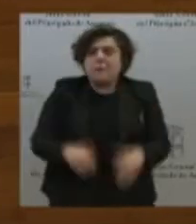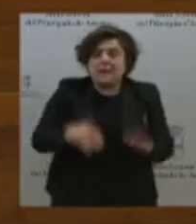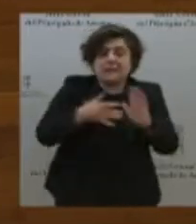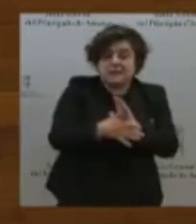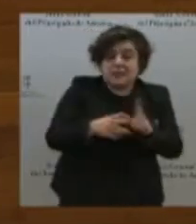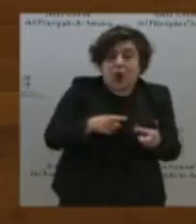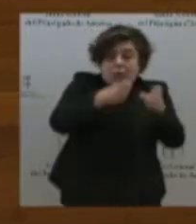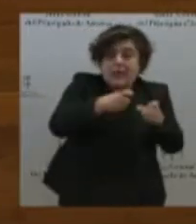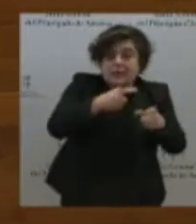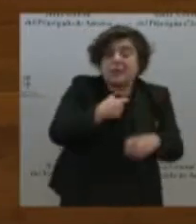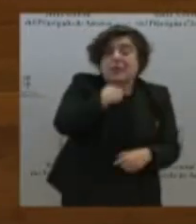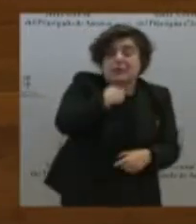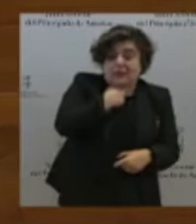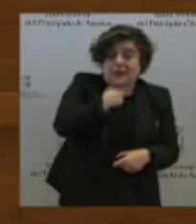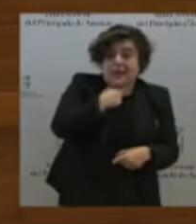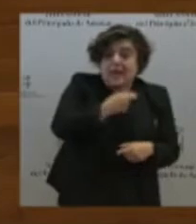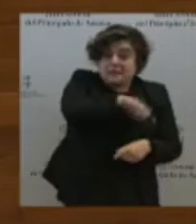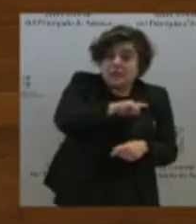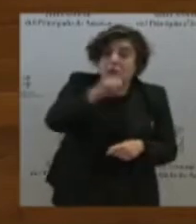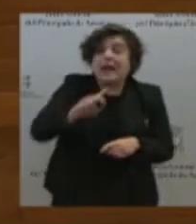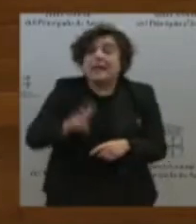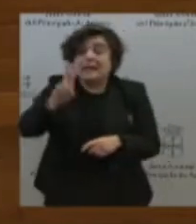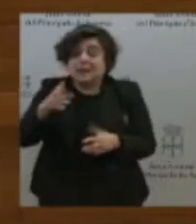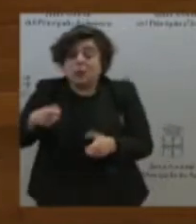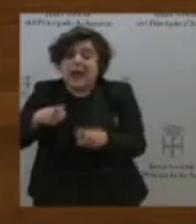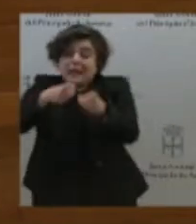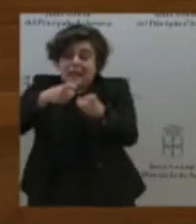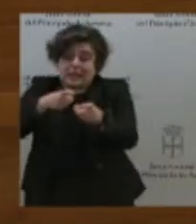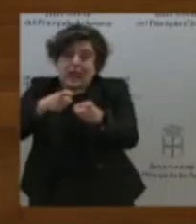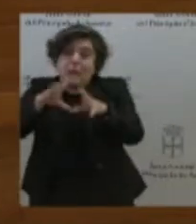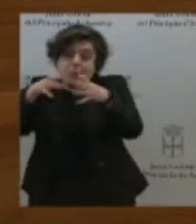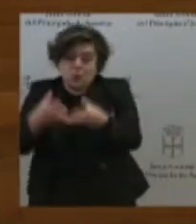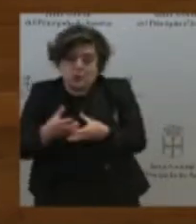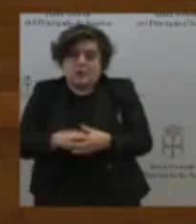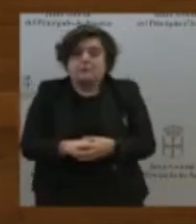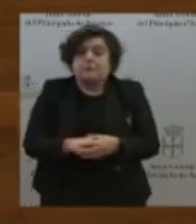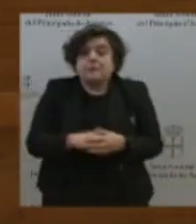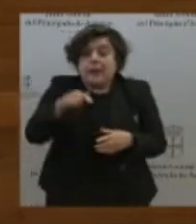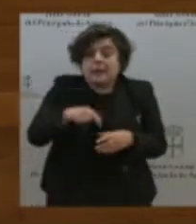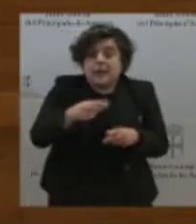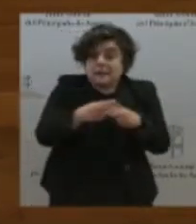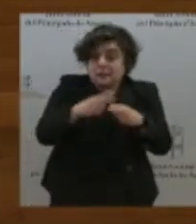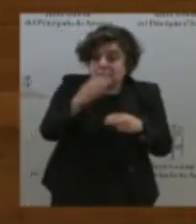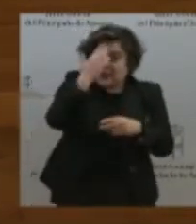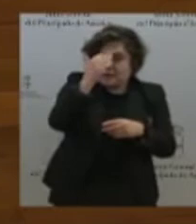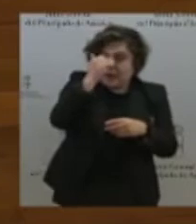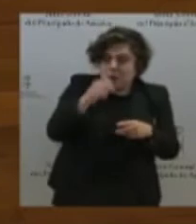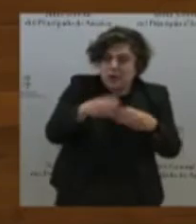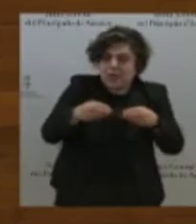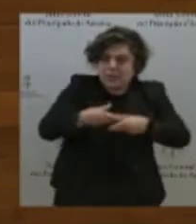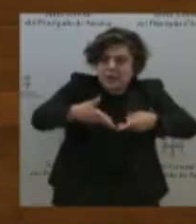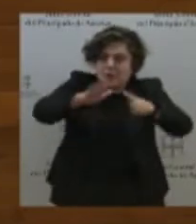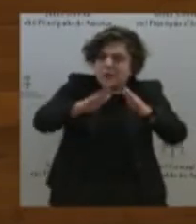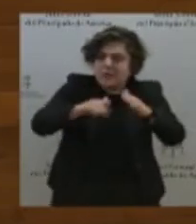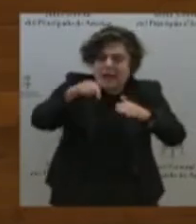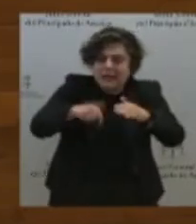Mundial. Mientras las políticas de memoria democrática avanzan lentamente en el Estado español, en Europa se atesora